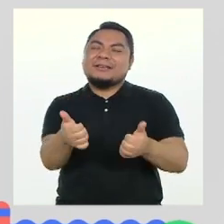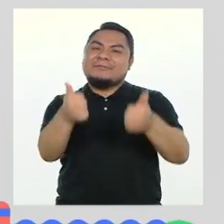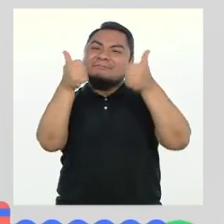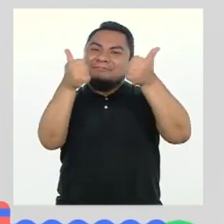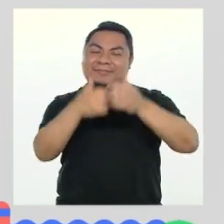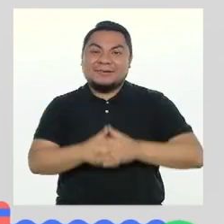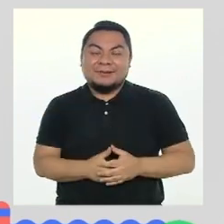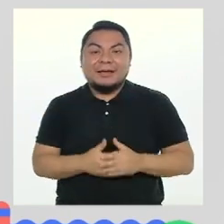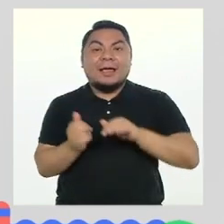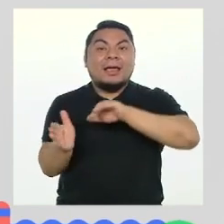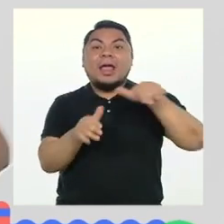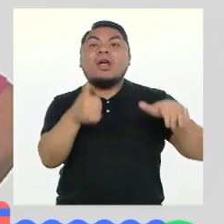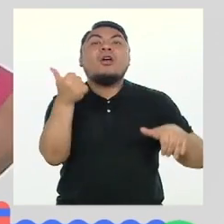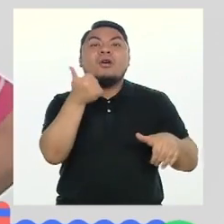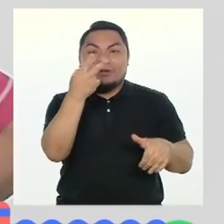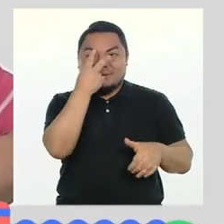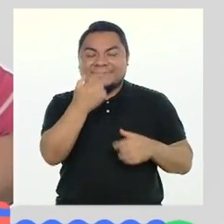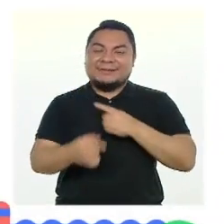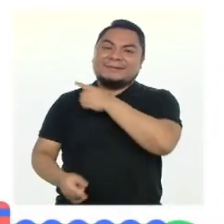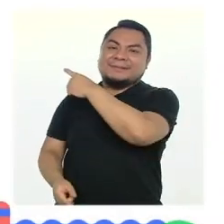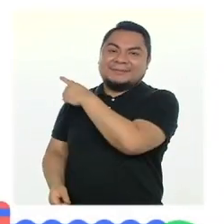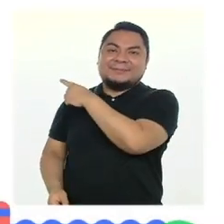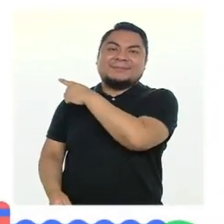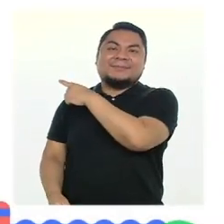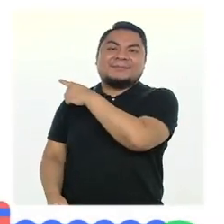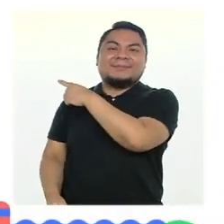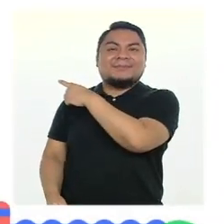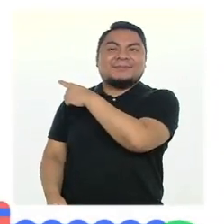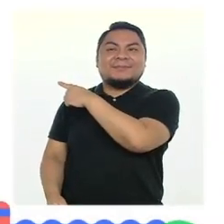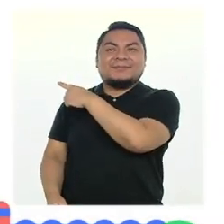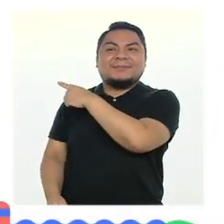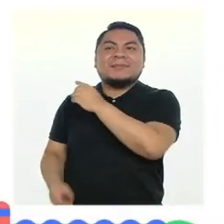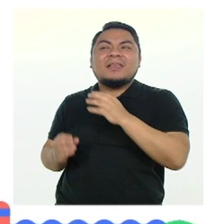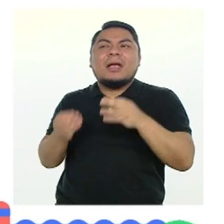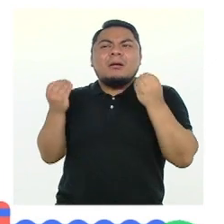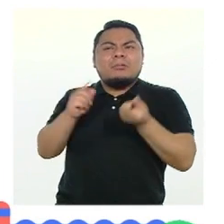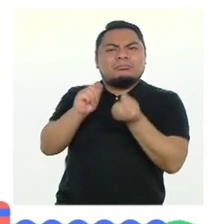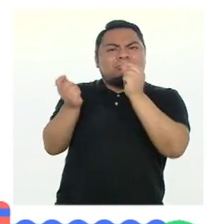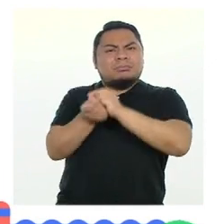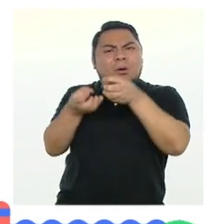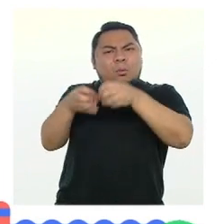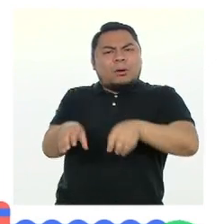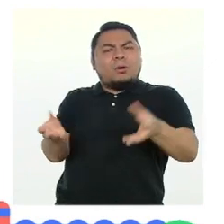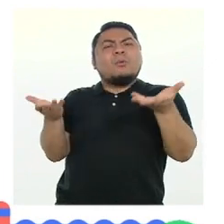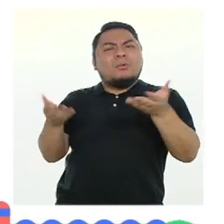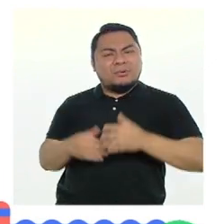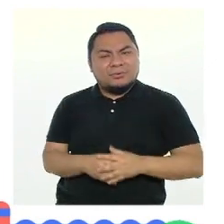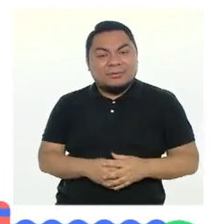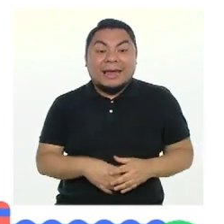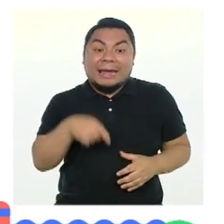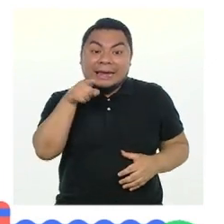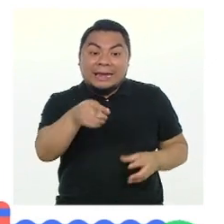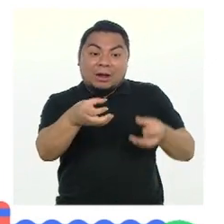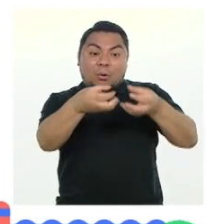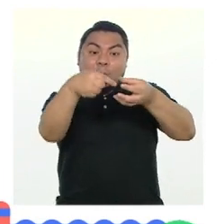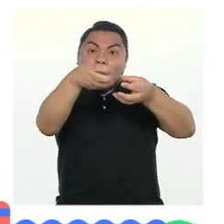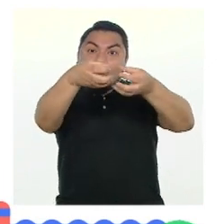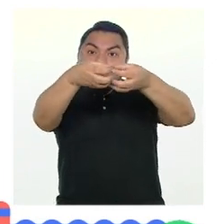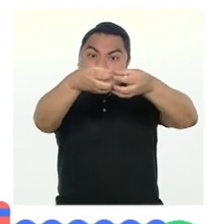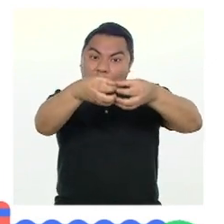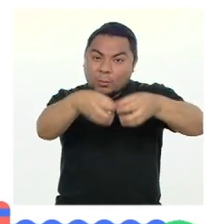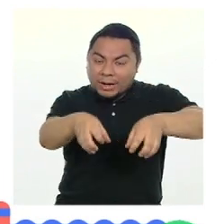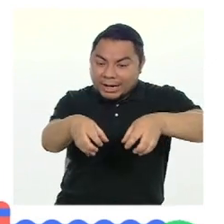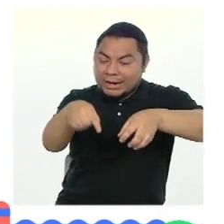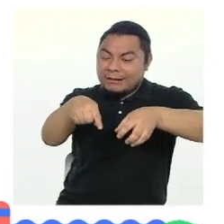éxito. Vamos con las siguientes imágenes. ¿Cómo se ha transformado el huevo? El huevo crudo se